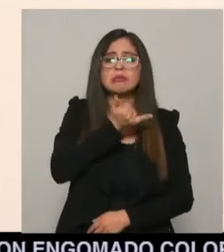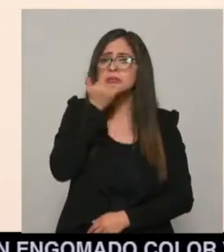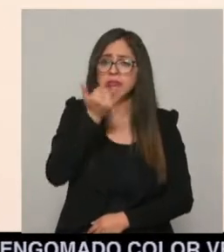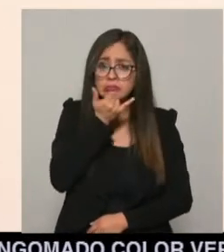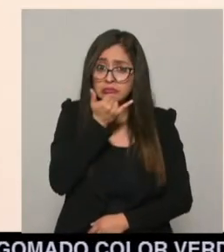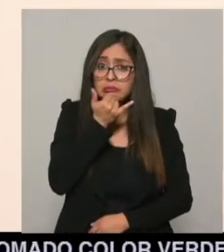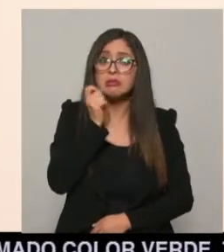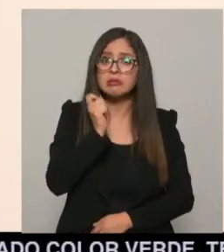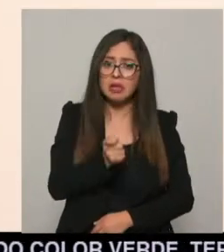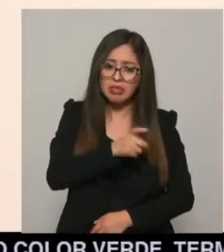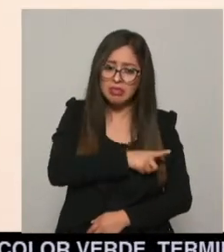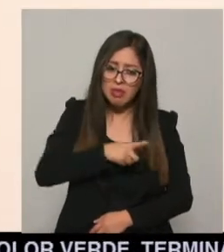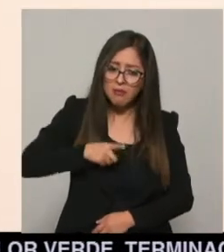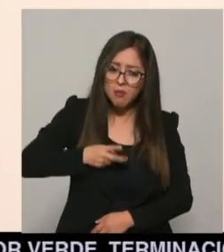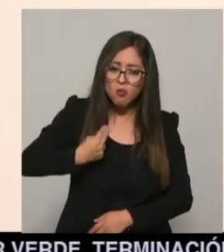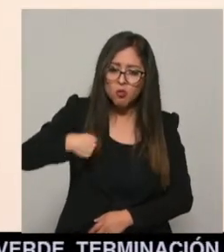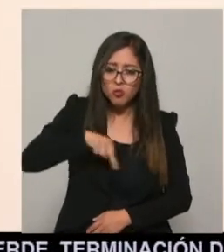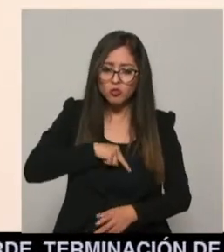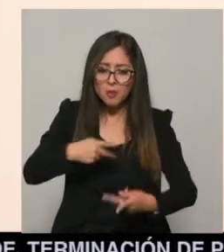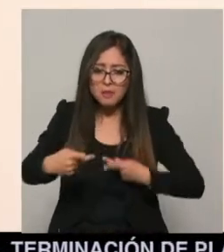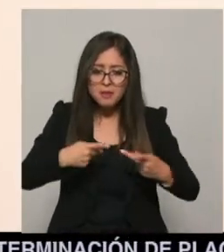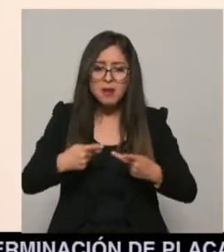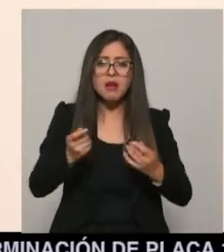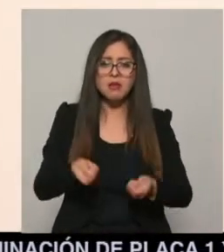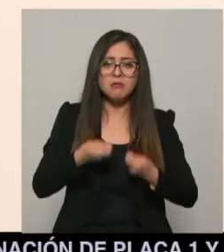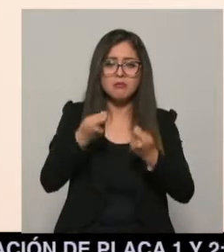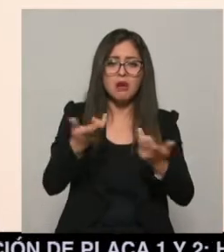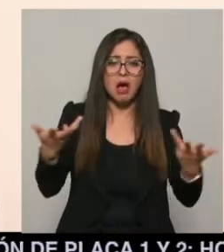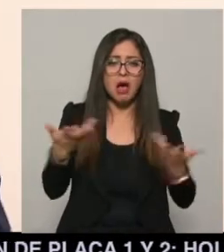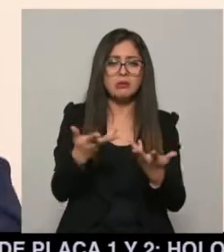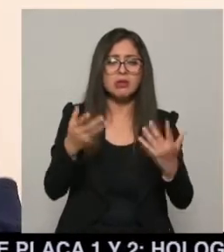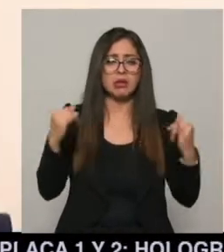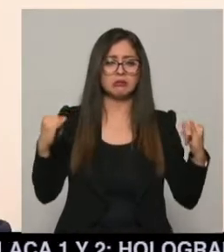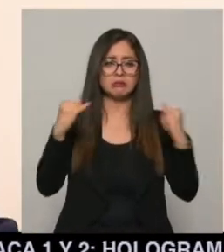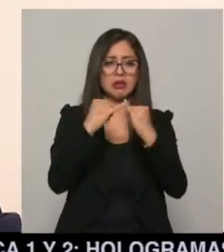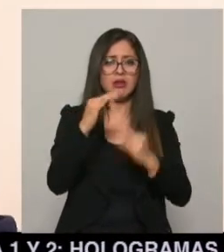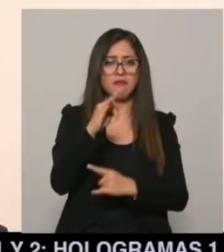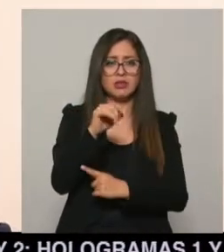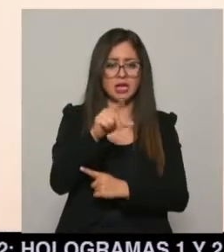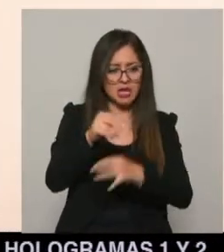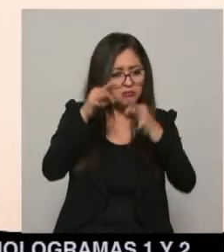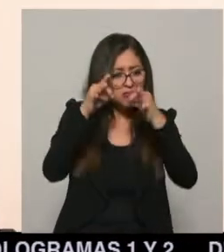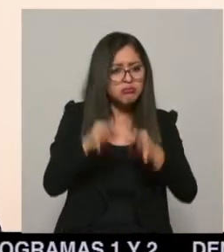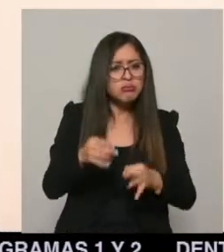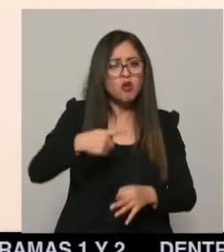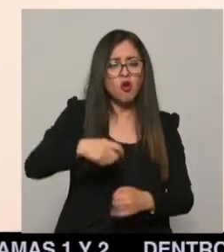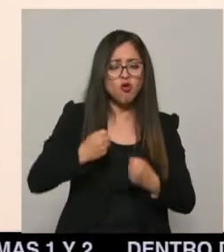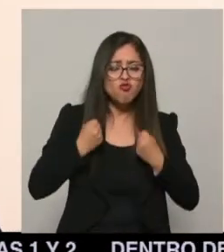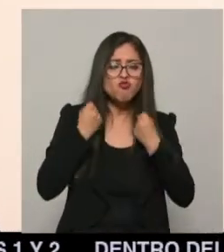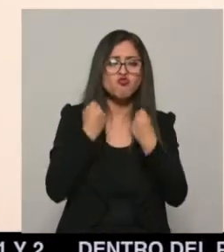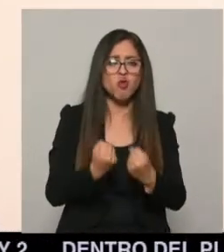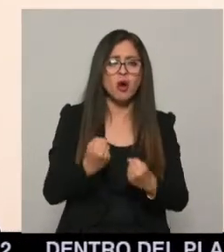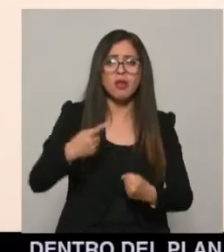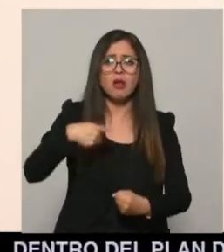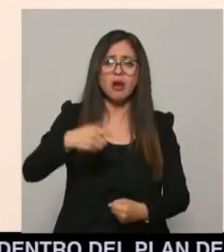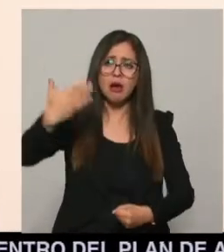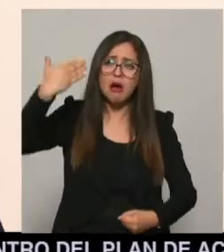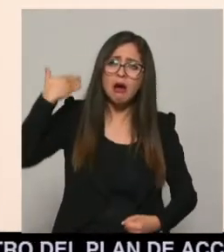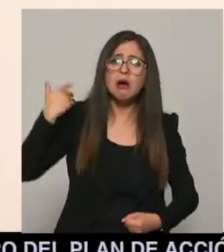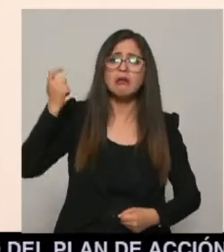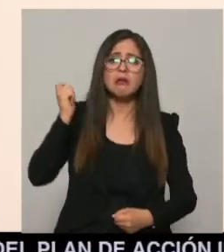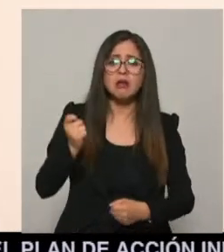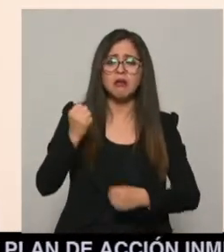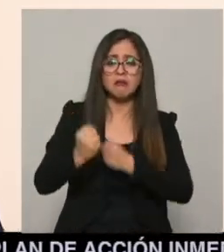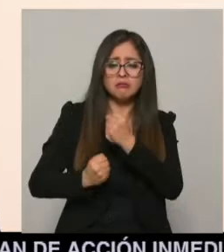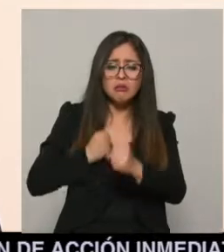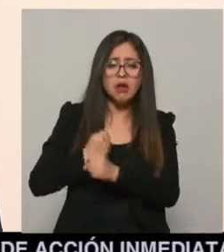fiscalía fuerte, que funcione bien, que logre borrar los vicios que se han venido acumulando por décadas en la Procuración de